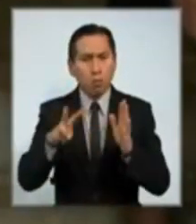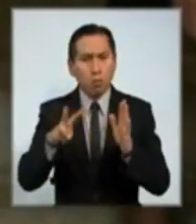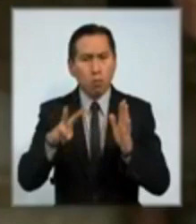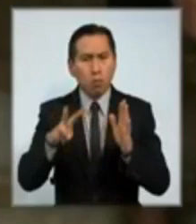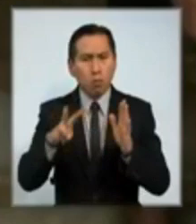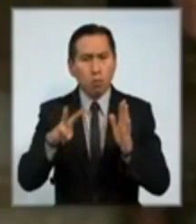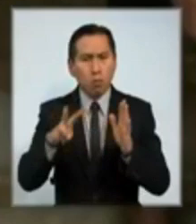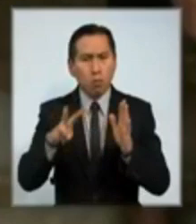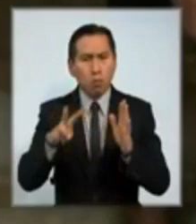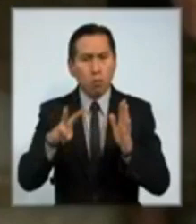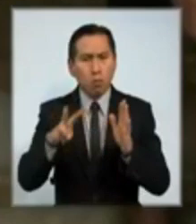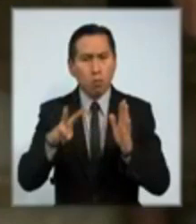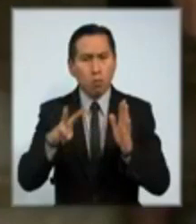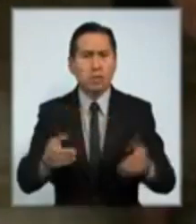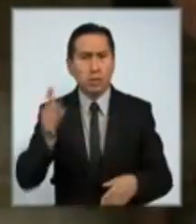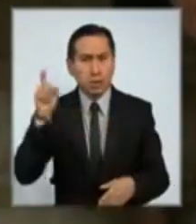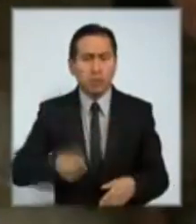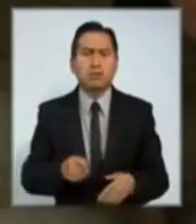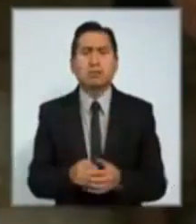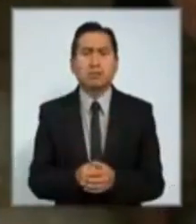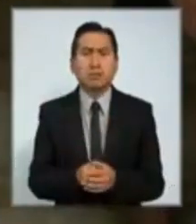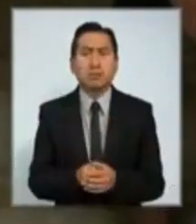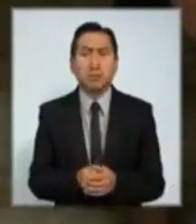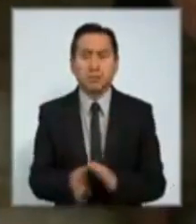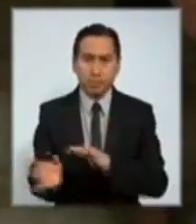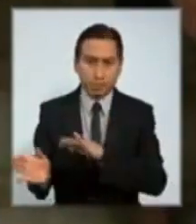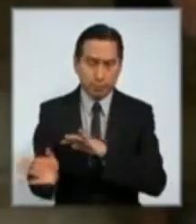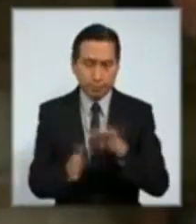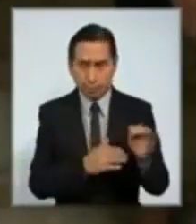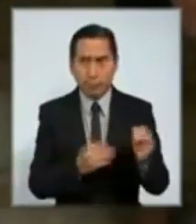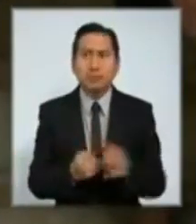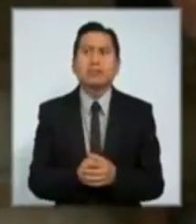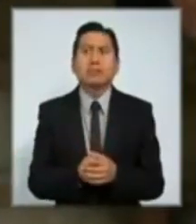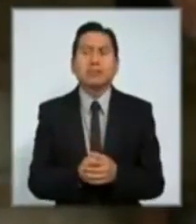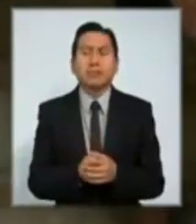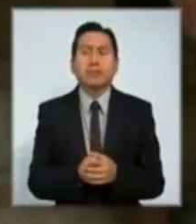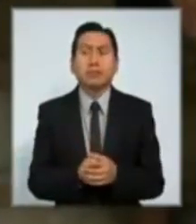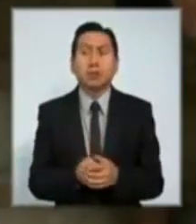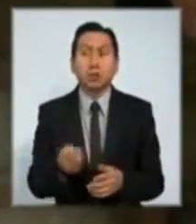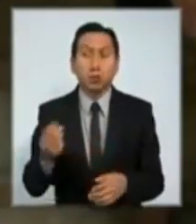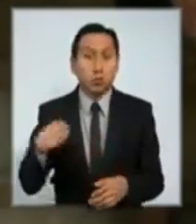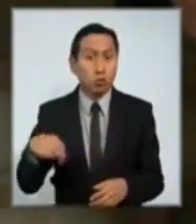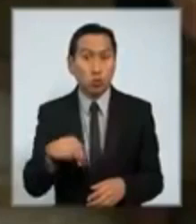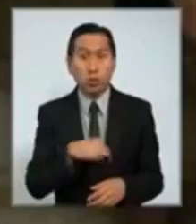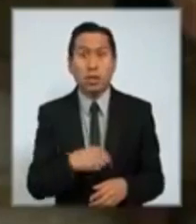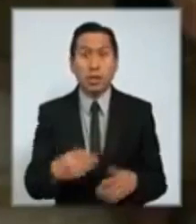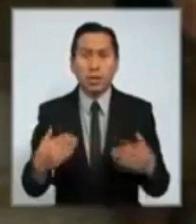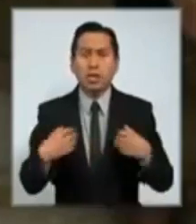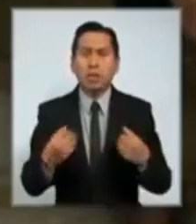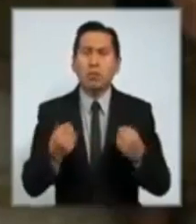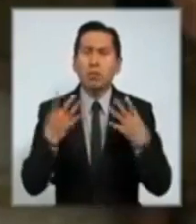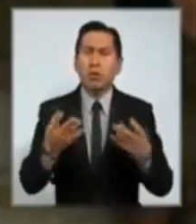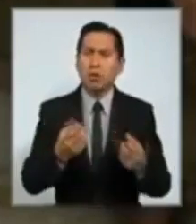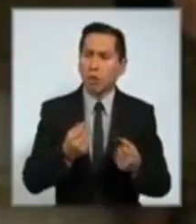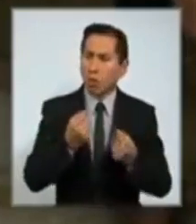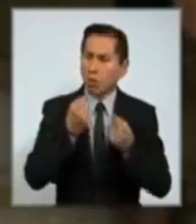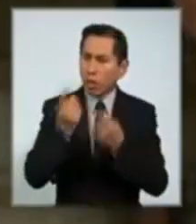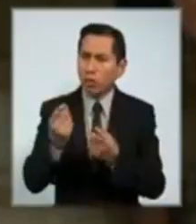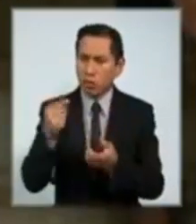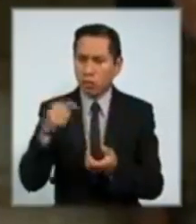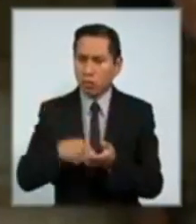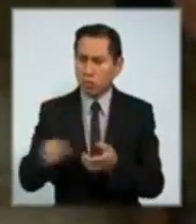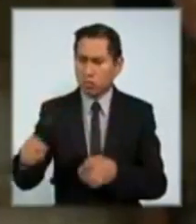de ayudar a la gente. Por otro lado, hemos recibido muchas denuncias sobre